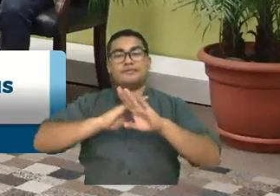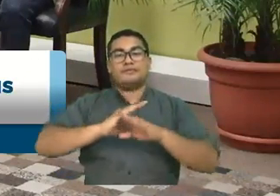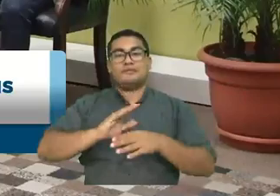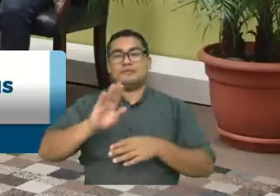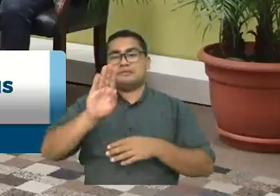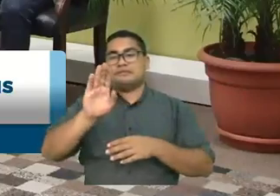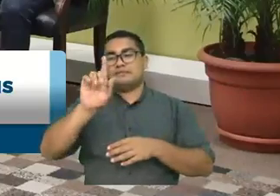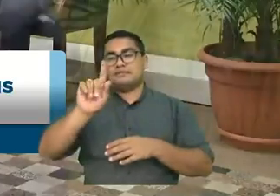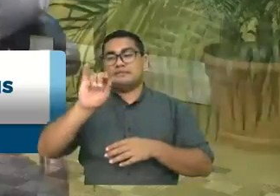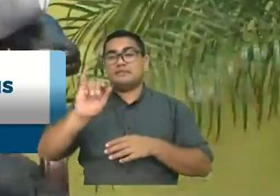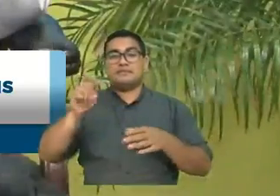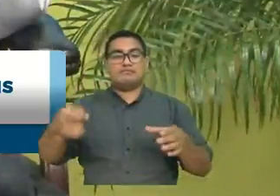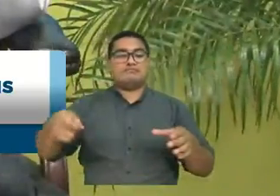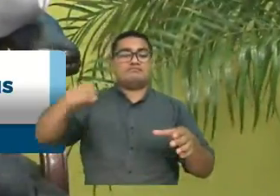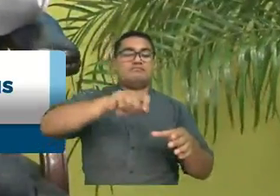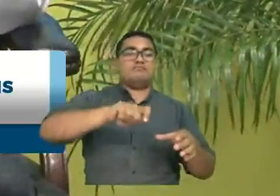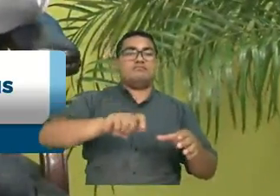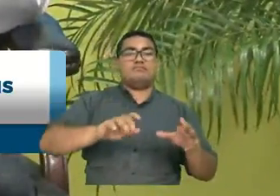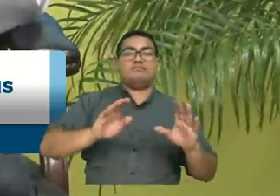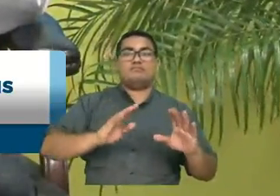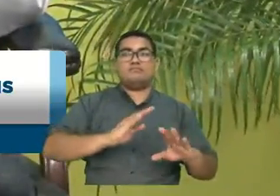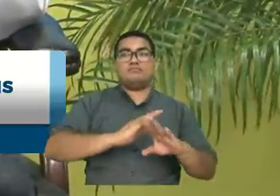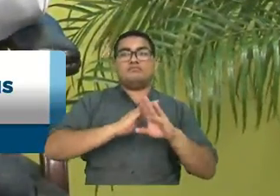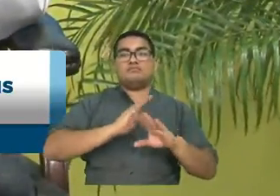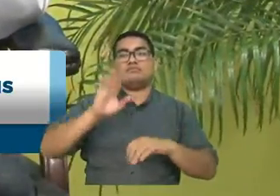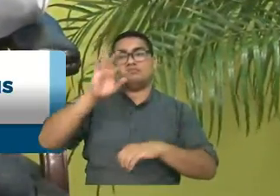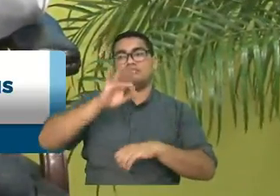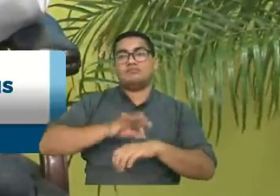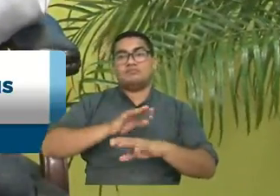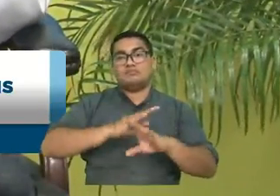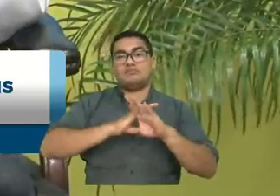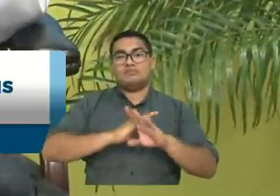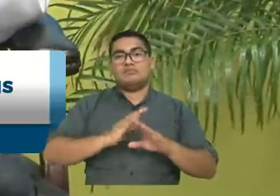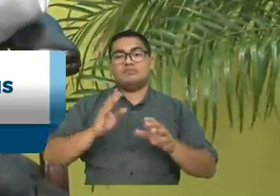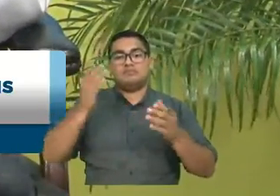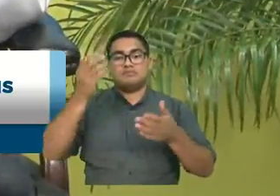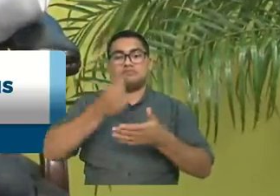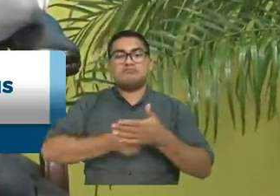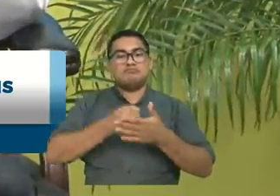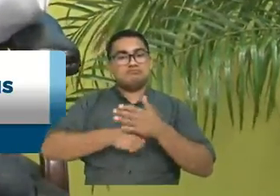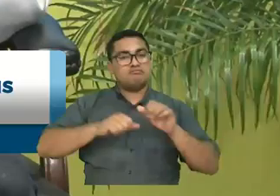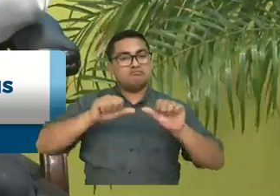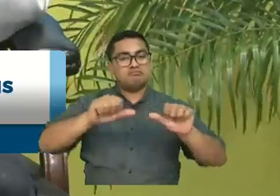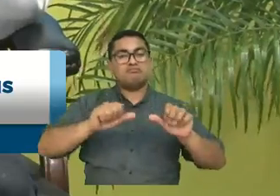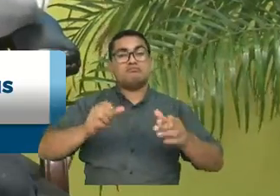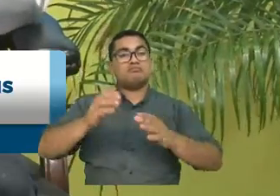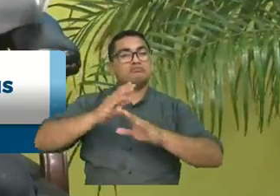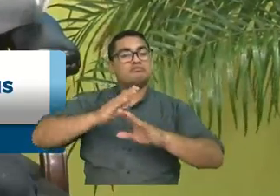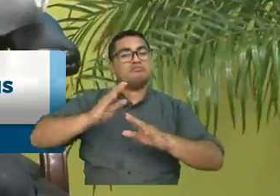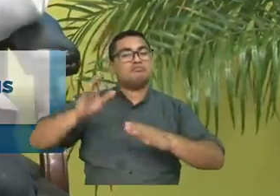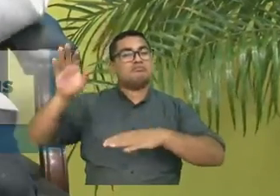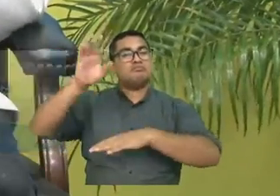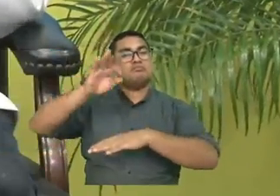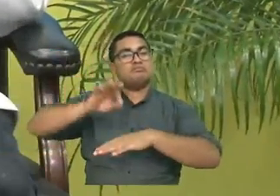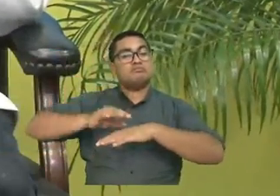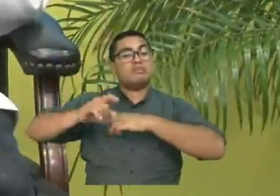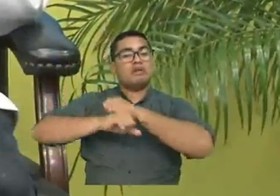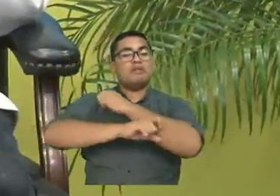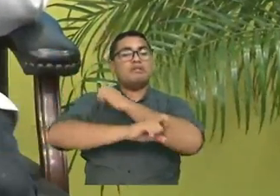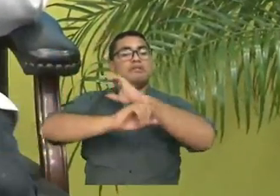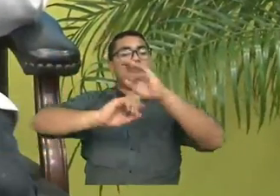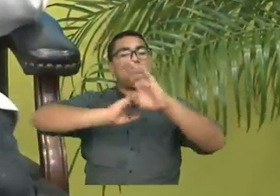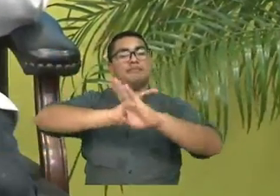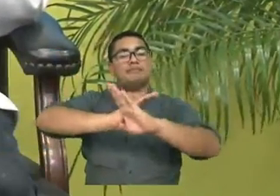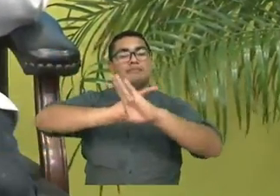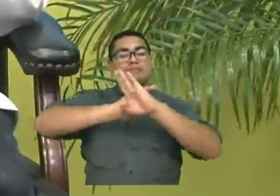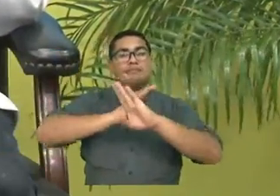de BTI. Son acciones permanentes de lucha antiepidémica que son necesarias para prevenir estas enfermedades